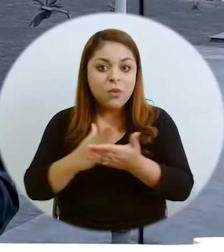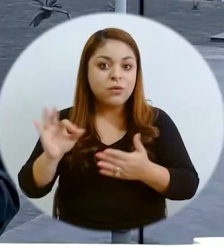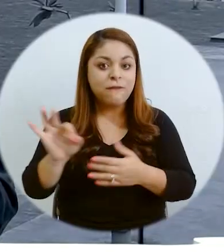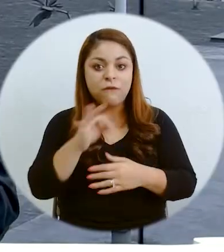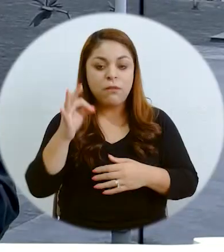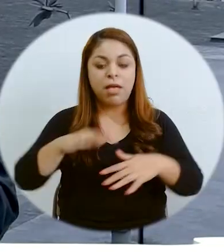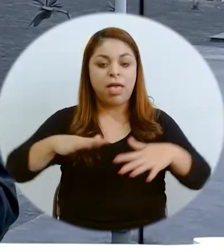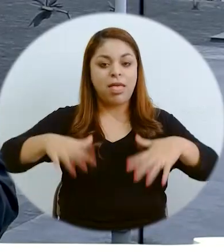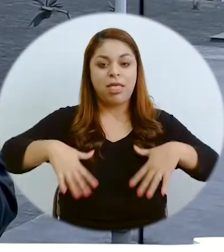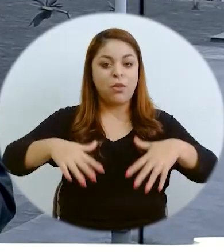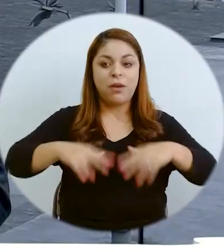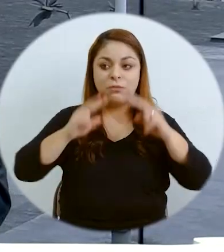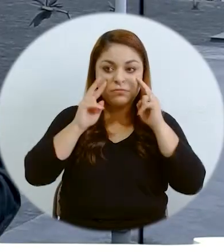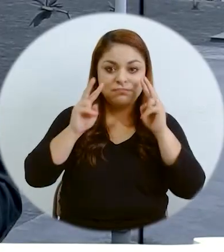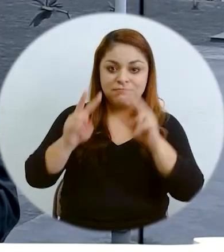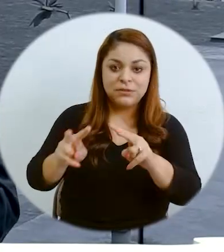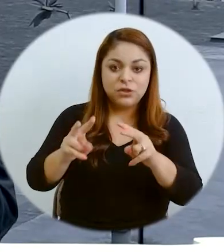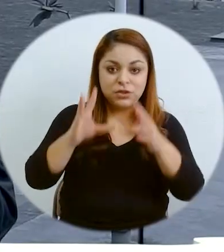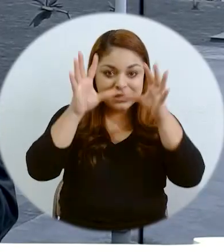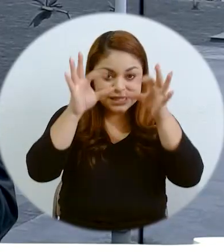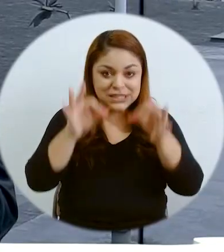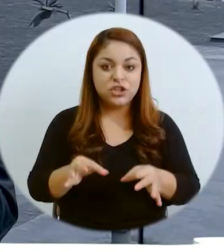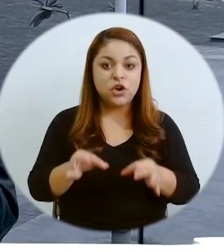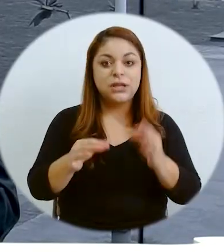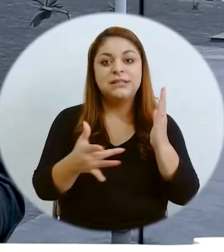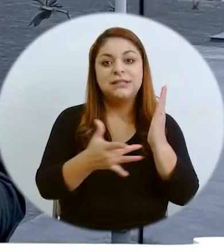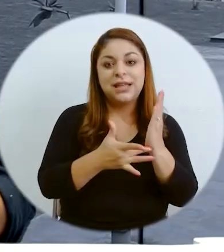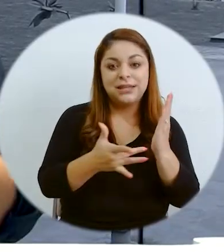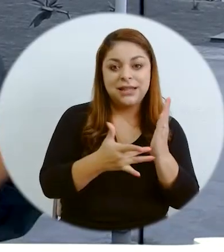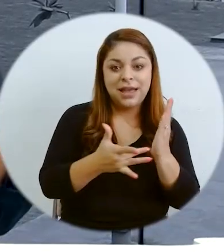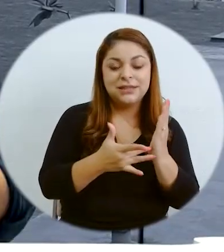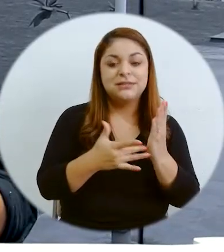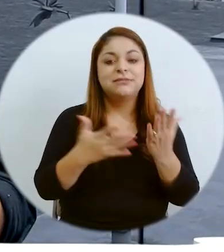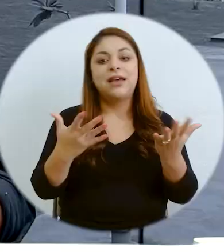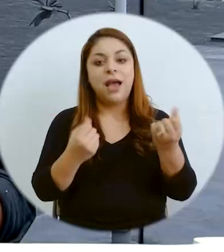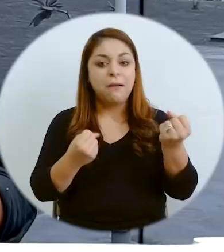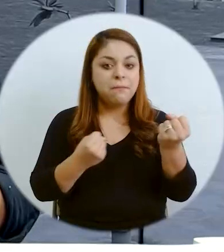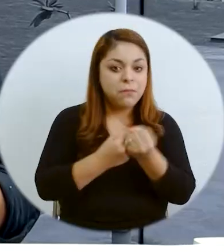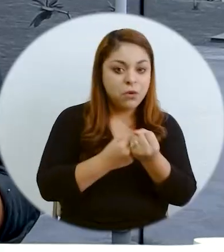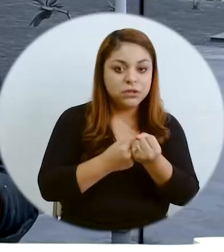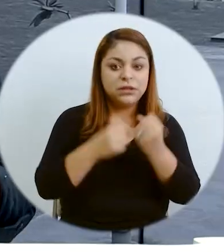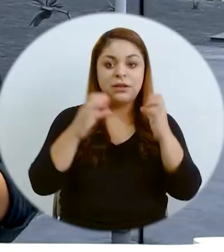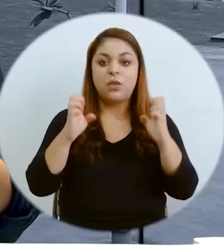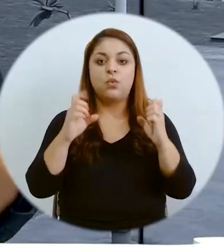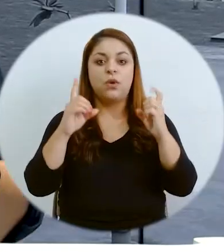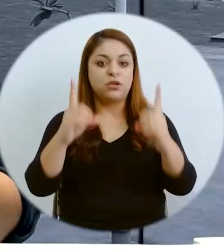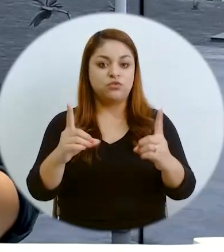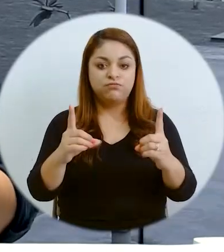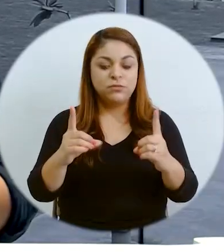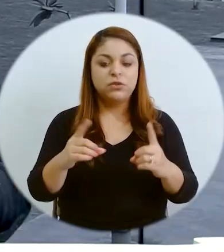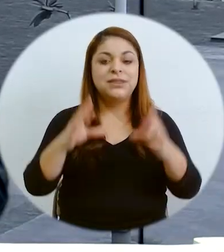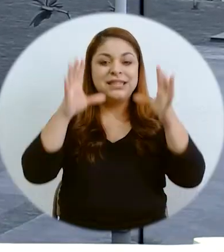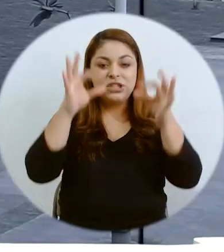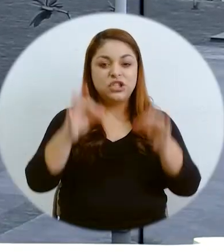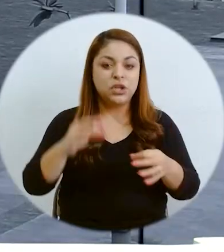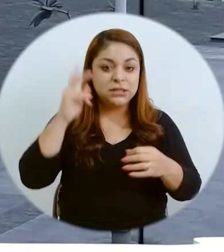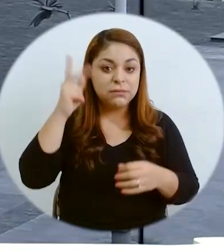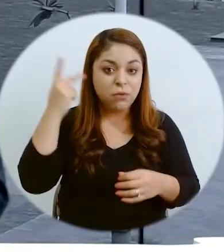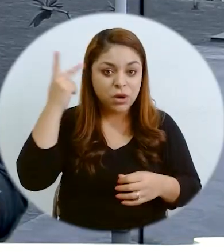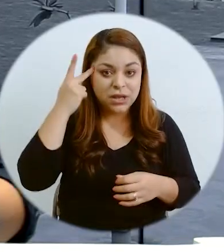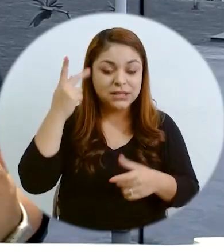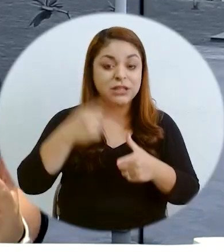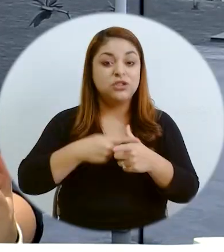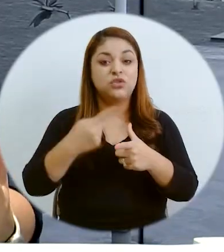pero que de cierta manera no hemos visto decisiones técnicas que a favor de la educación, sino más